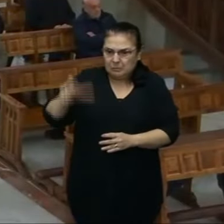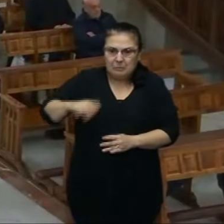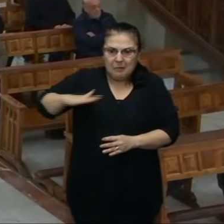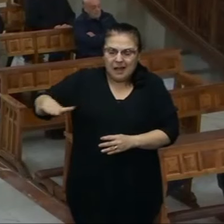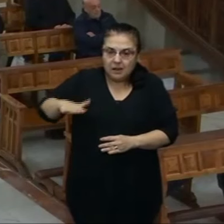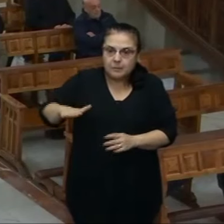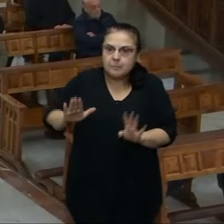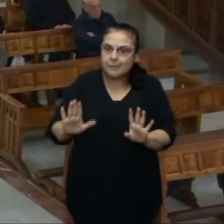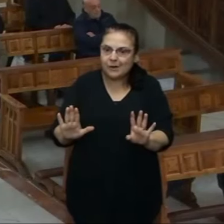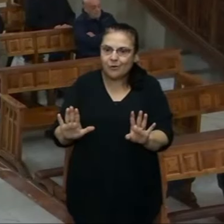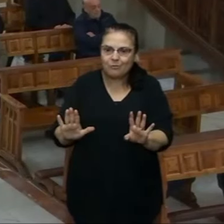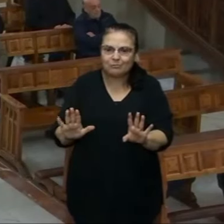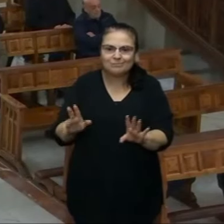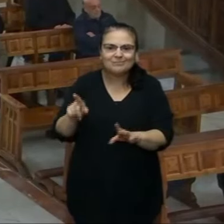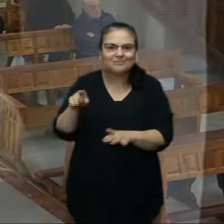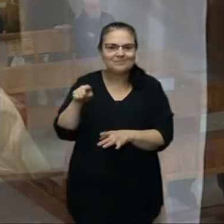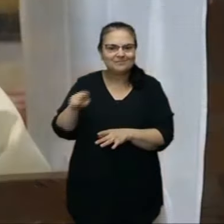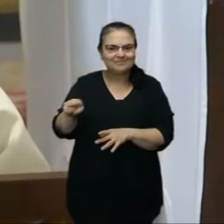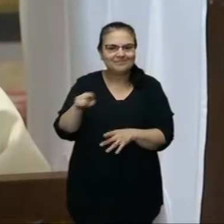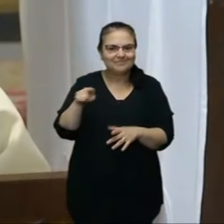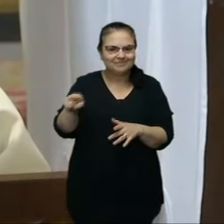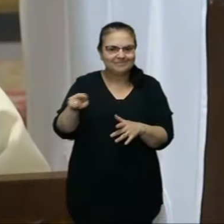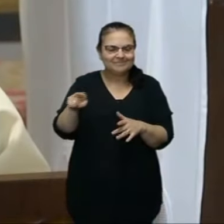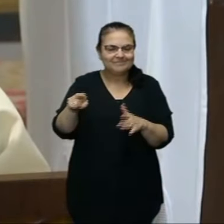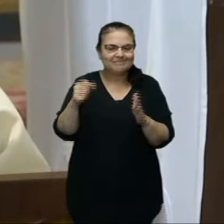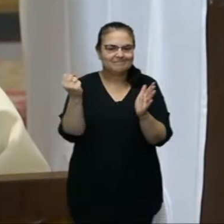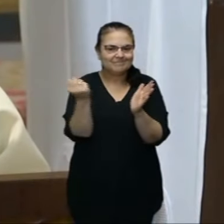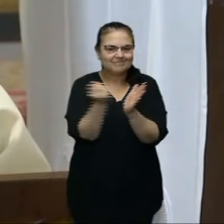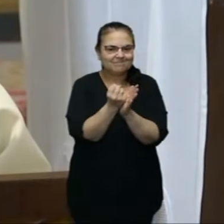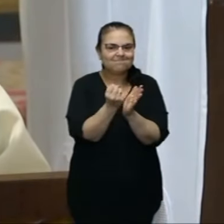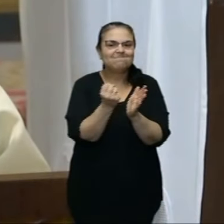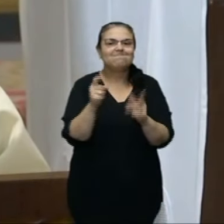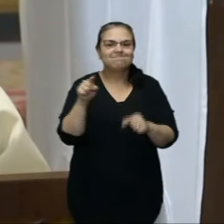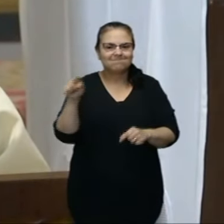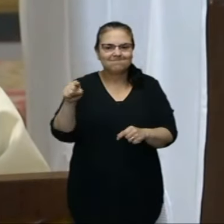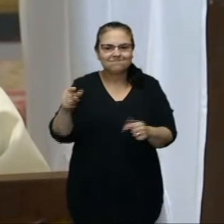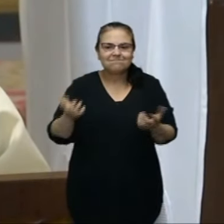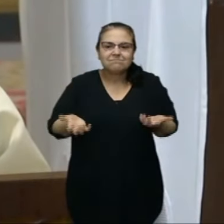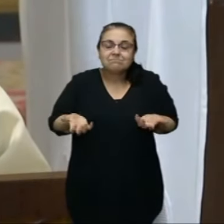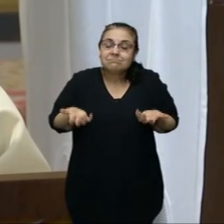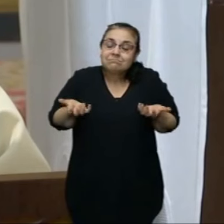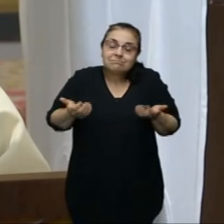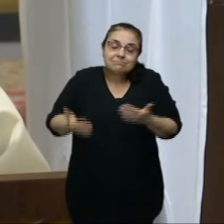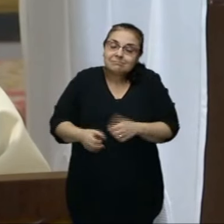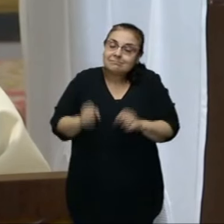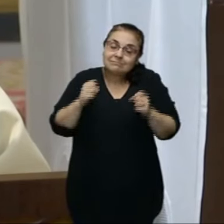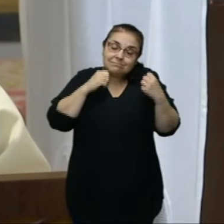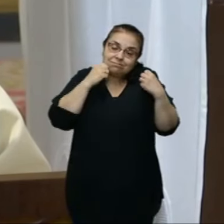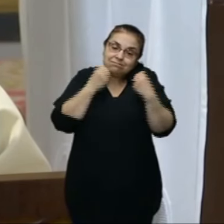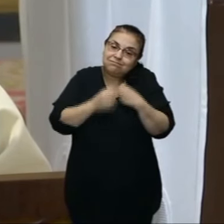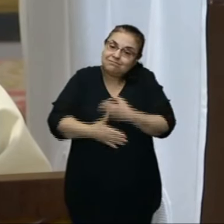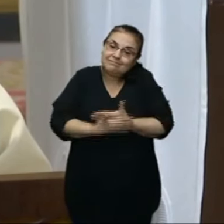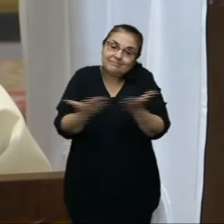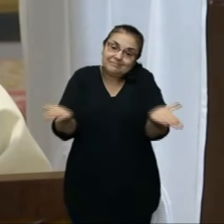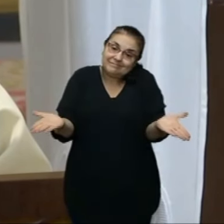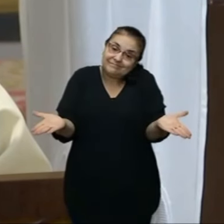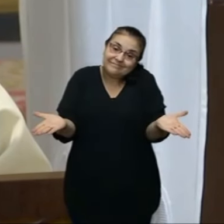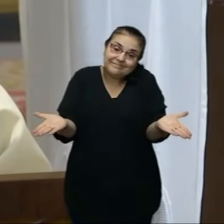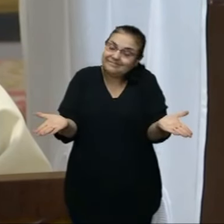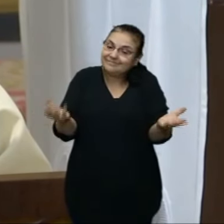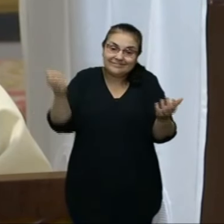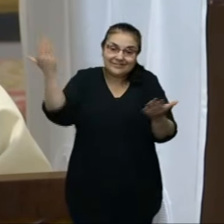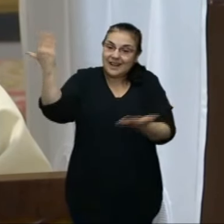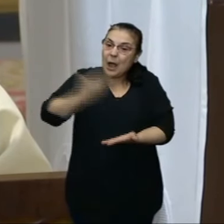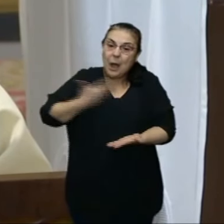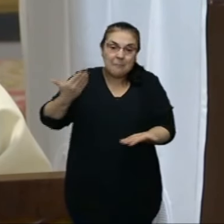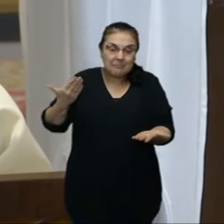precisamente ese gesto, ese haberse dejado matar por nosotros, siendo el gesto de amor